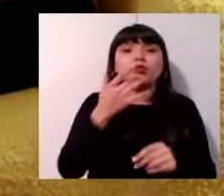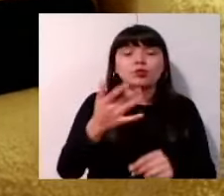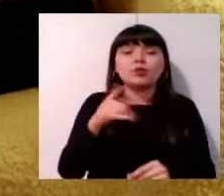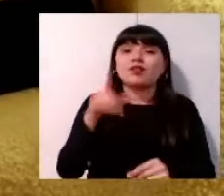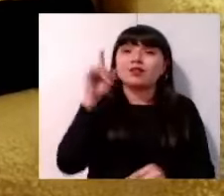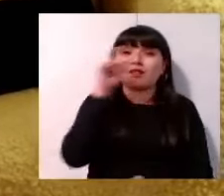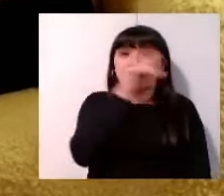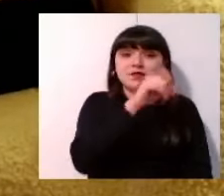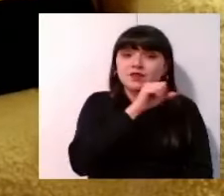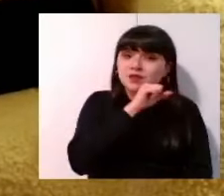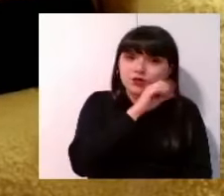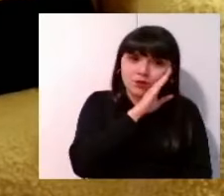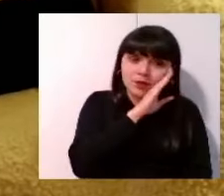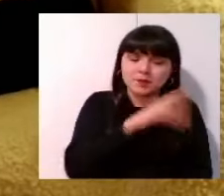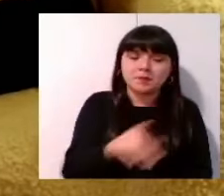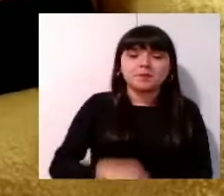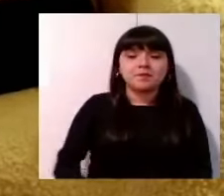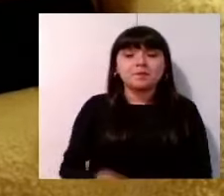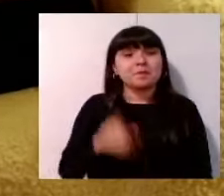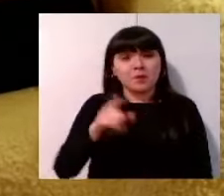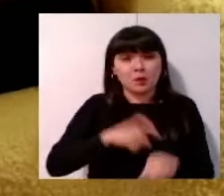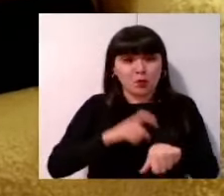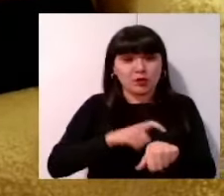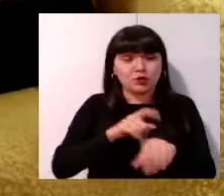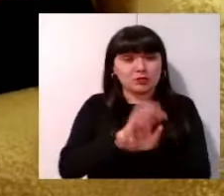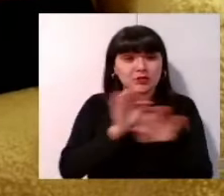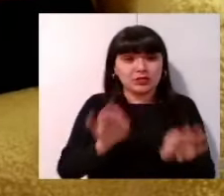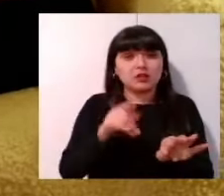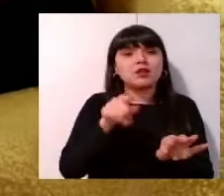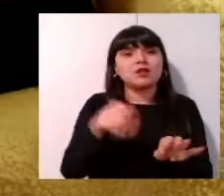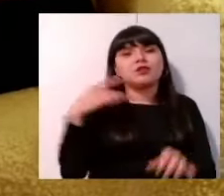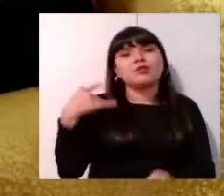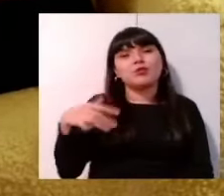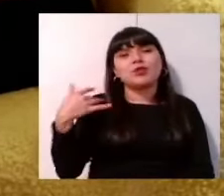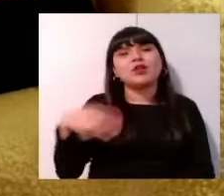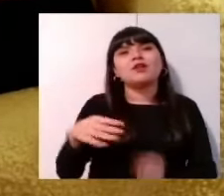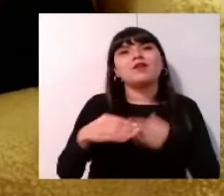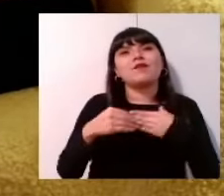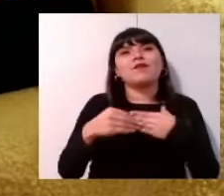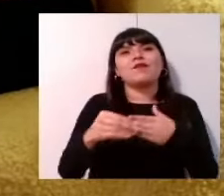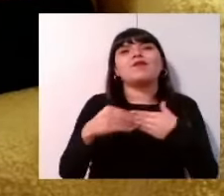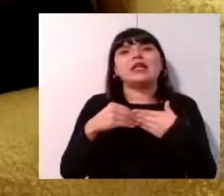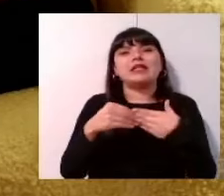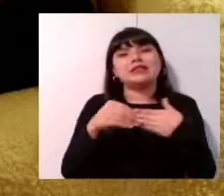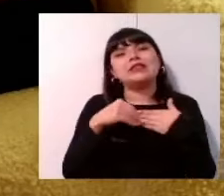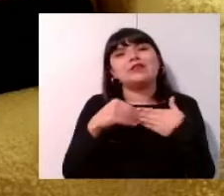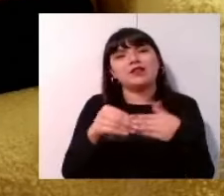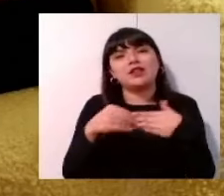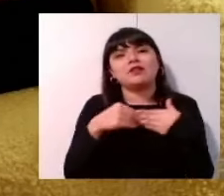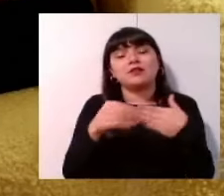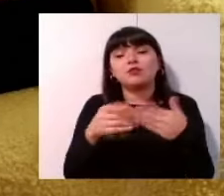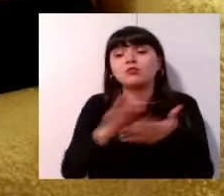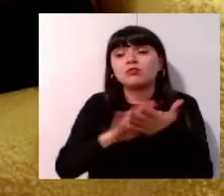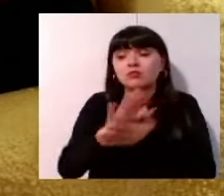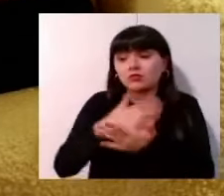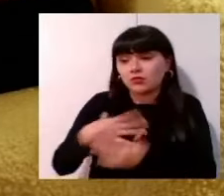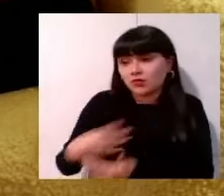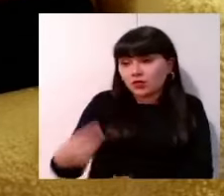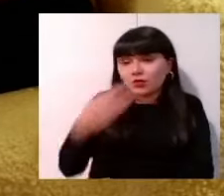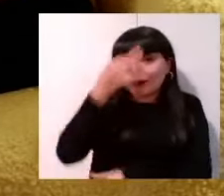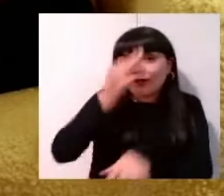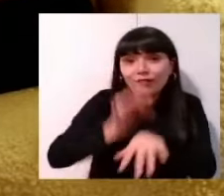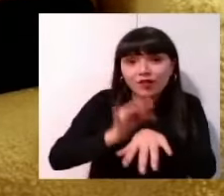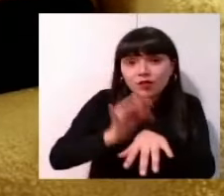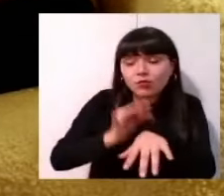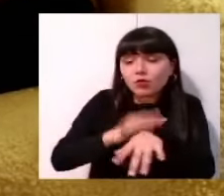Y bueno, en todo ese momento es importante flexibilizar, obviamente, si nuestro hijo está enfermo y duerme en su pieza y